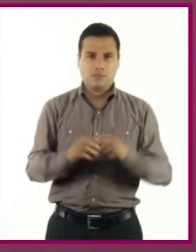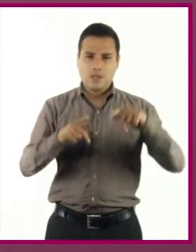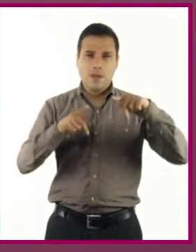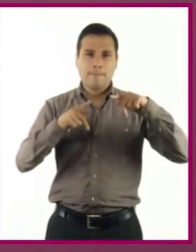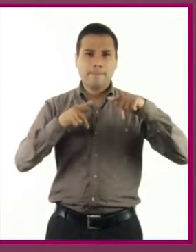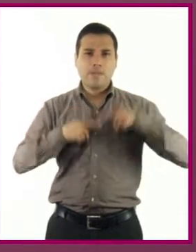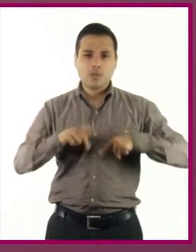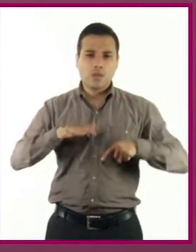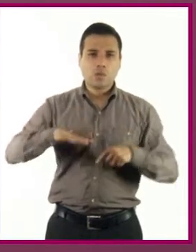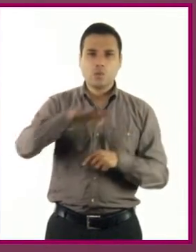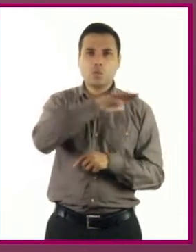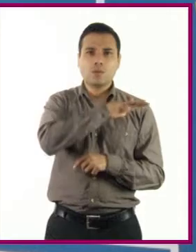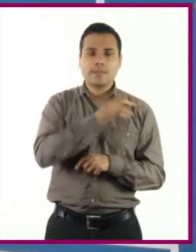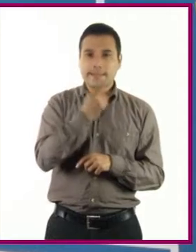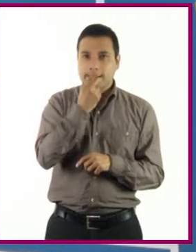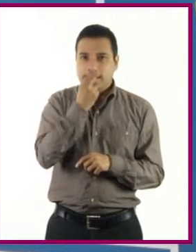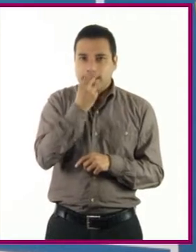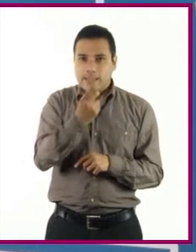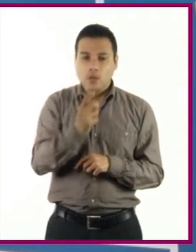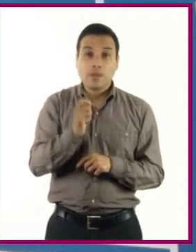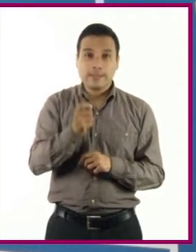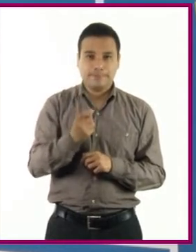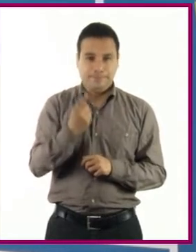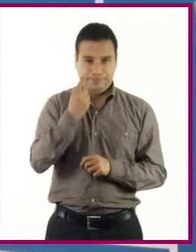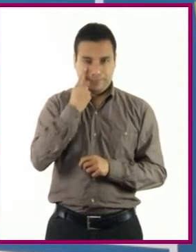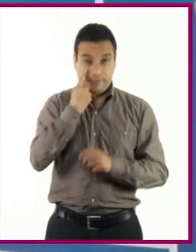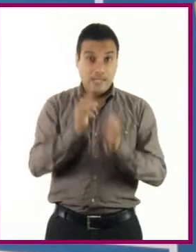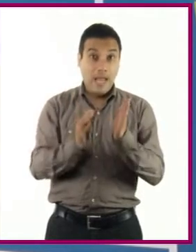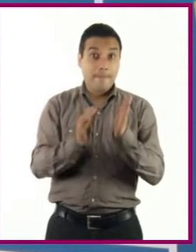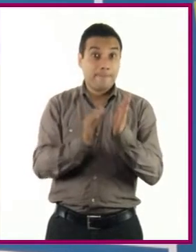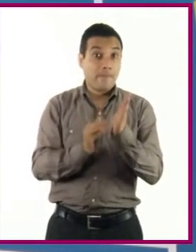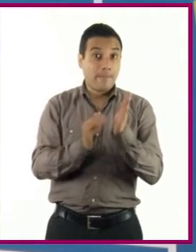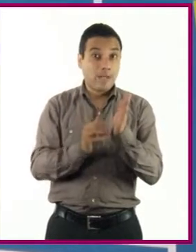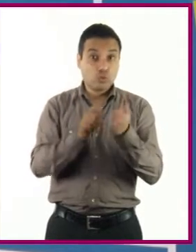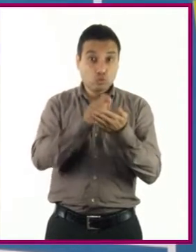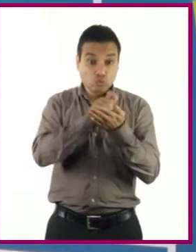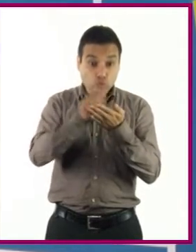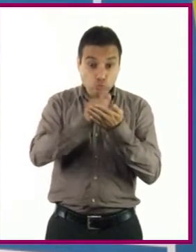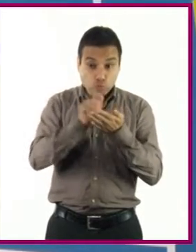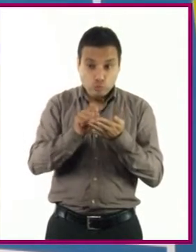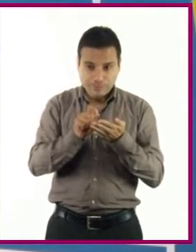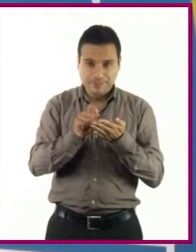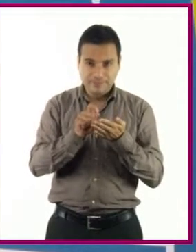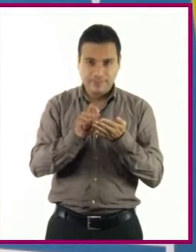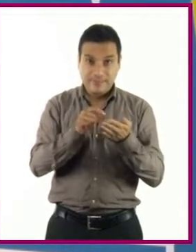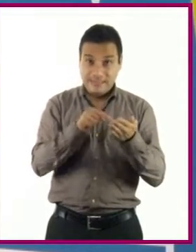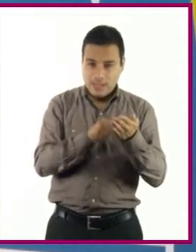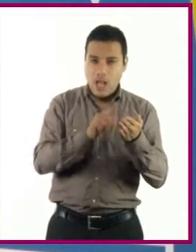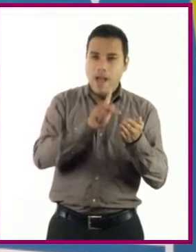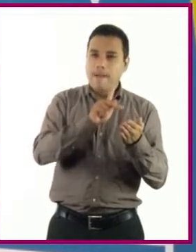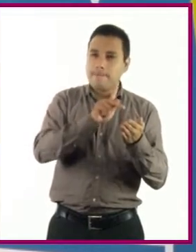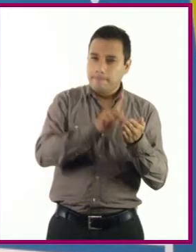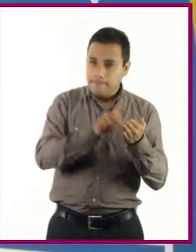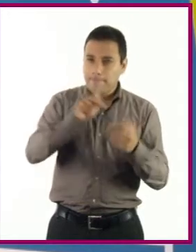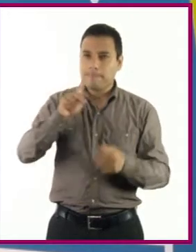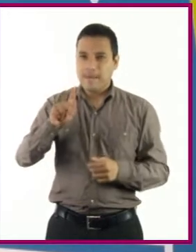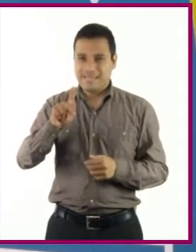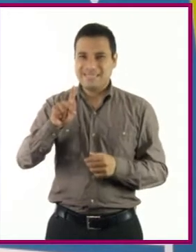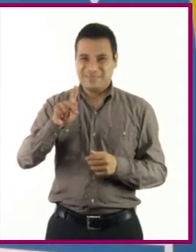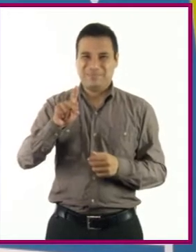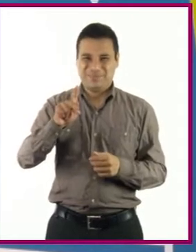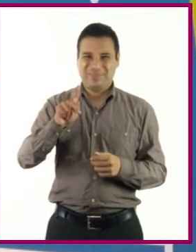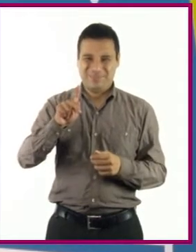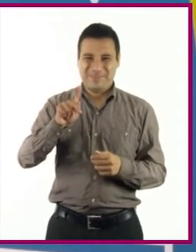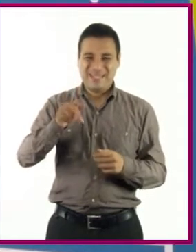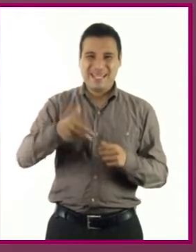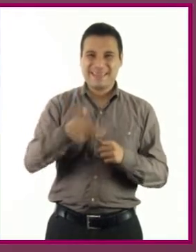personas en Seneca Falls? El documento está redactado en una forma muy similar a la Declaración de Independencia de las